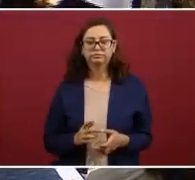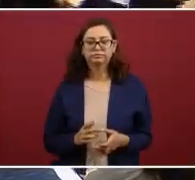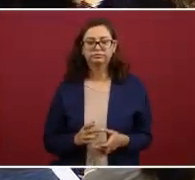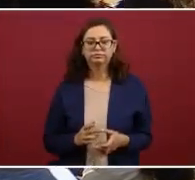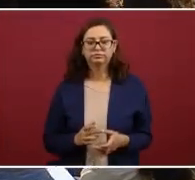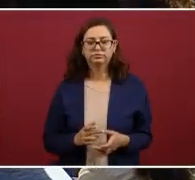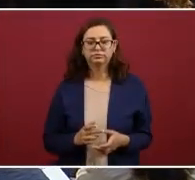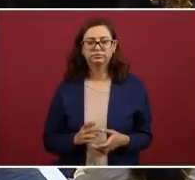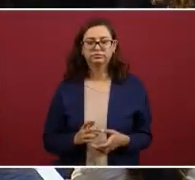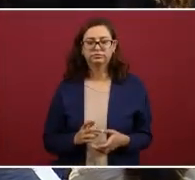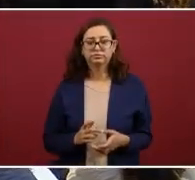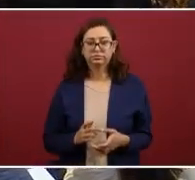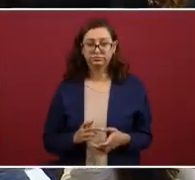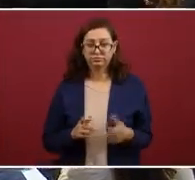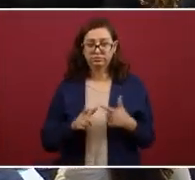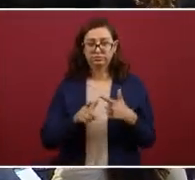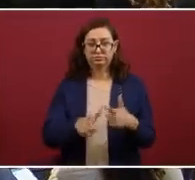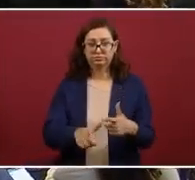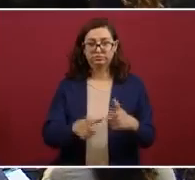¿Seguimos?